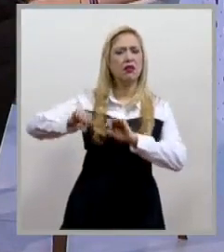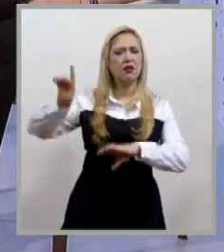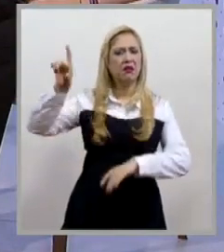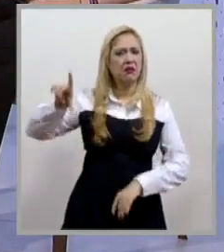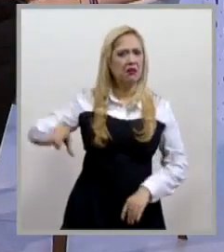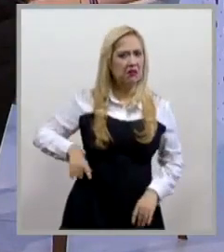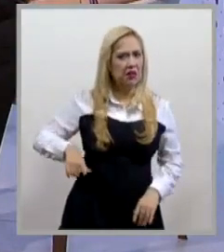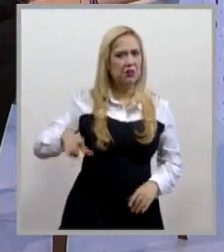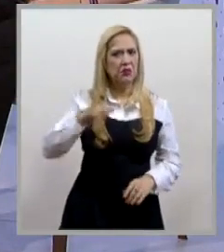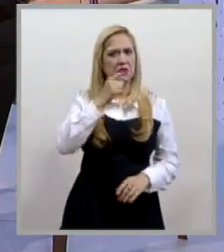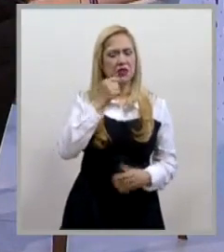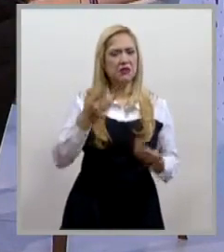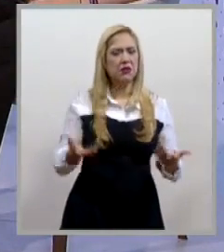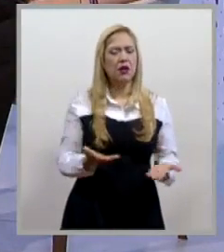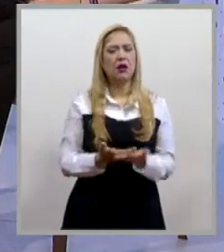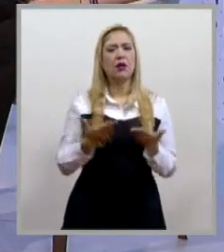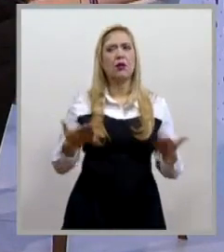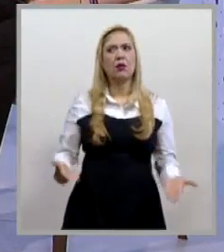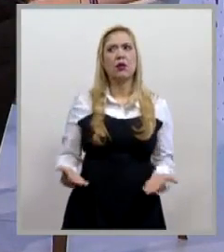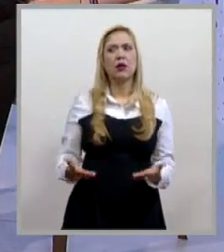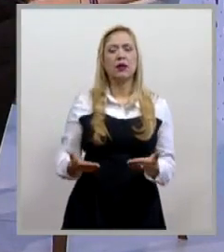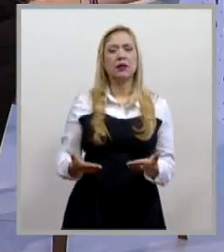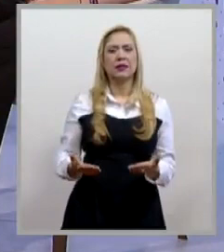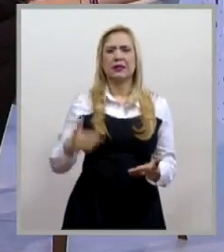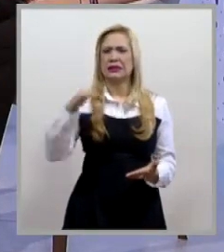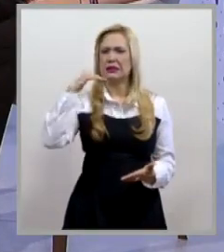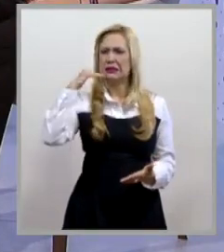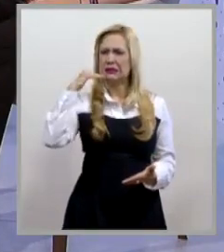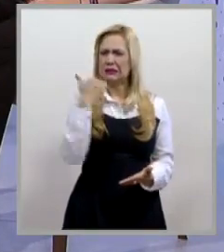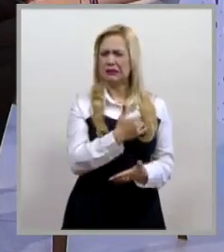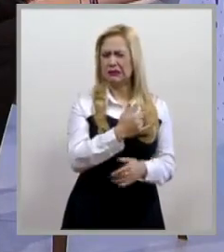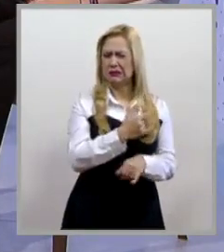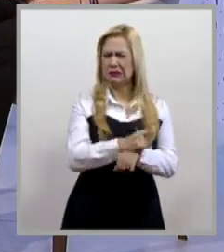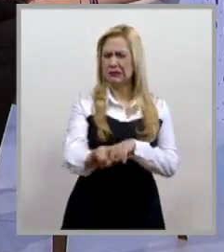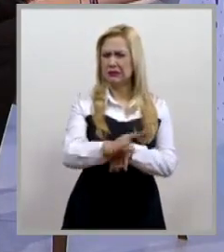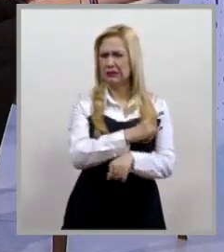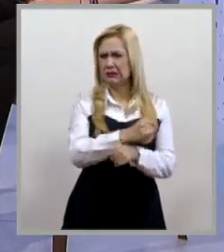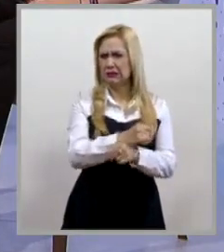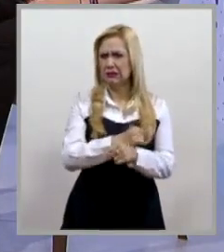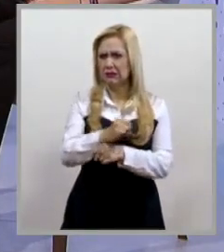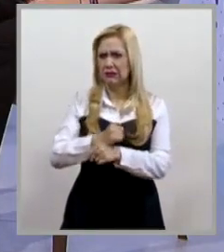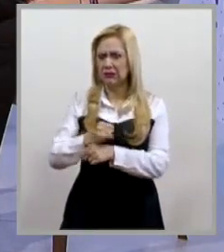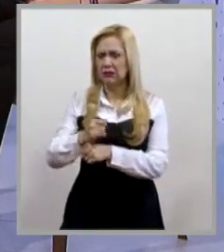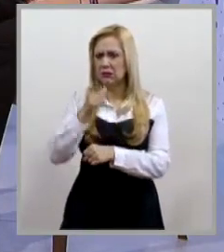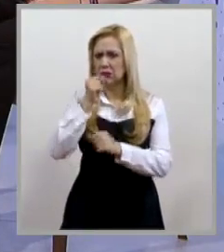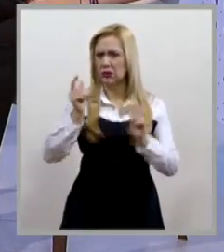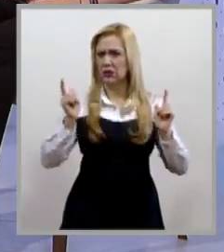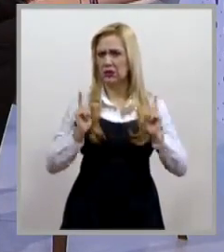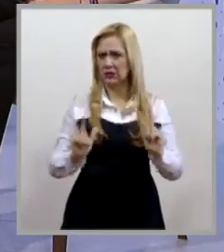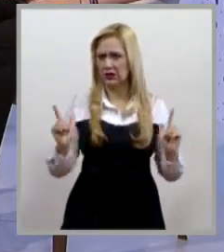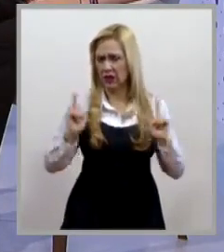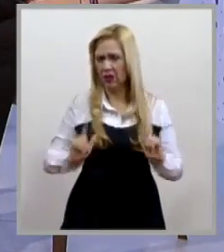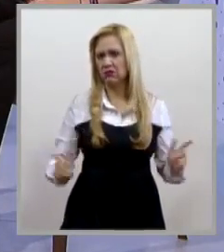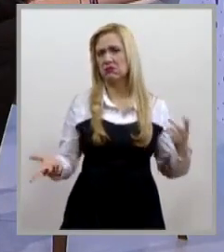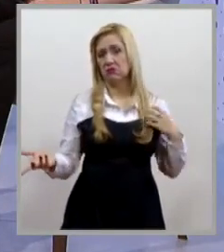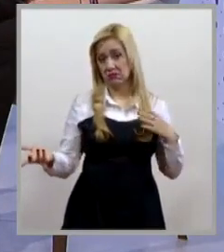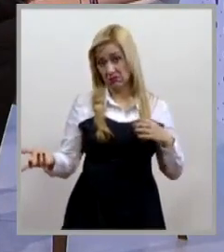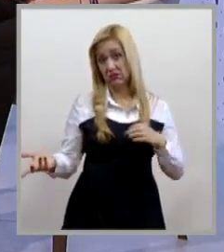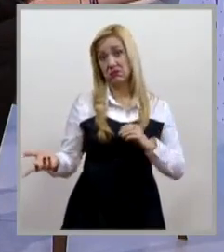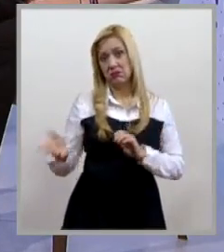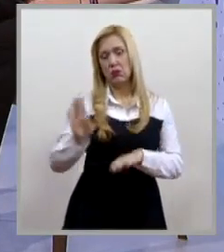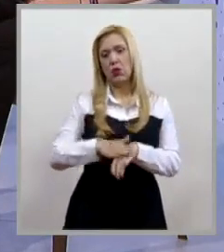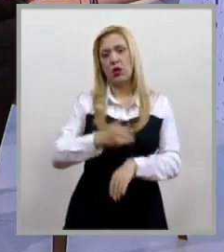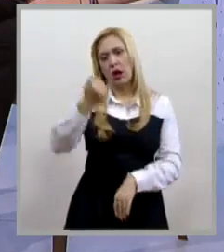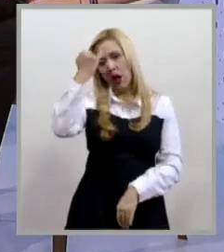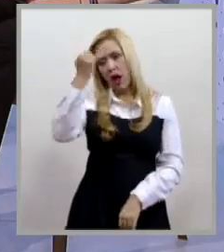Y creo que aquí una pieza clave es la deficiencia en las investigaciones ministeriales sobre este tema. Ya mencionaba Gaby, muchas veces se abordan desde una perspectiva